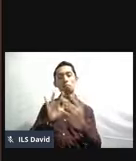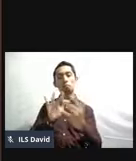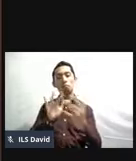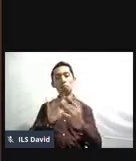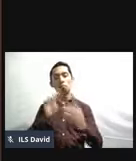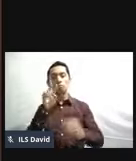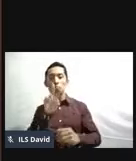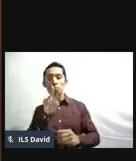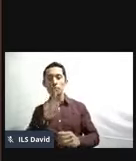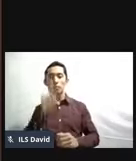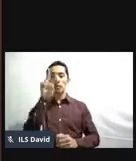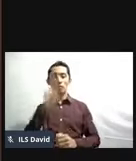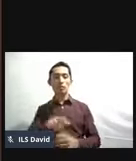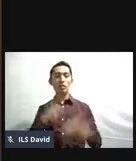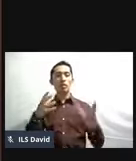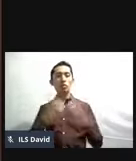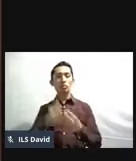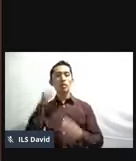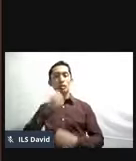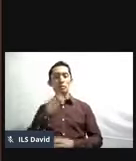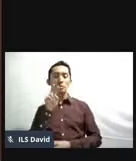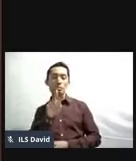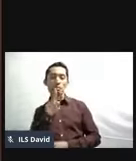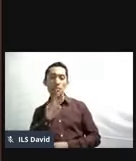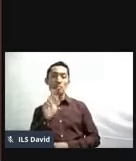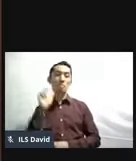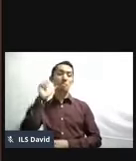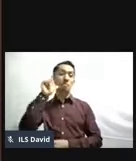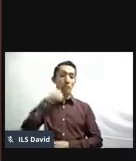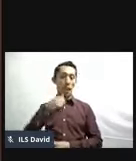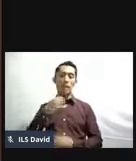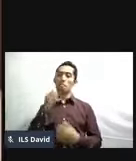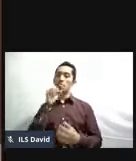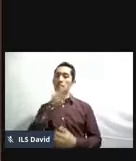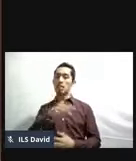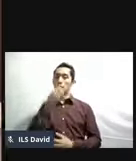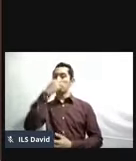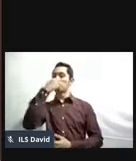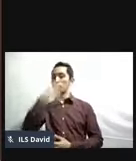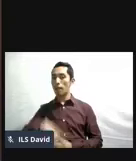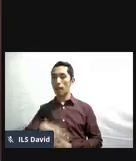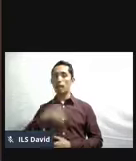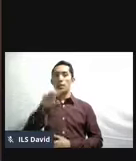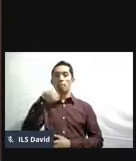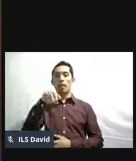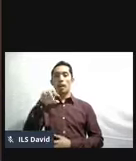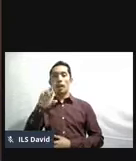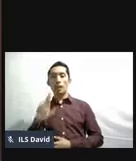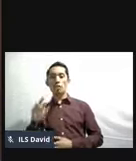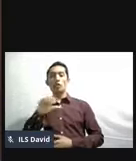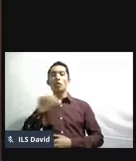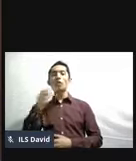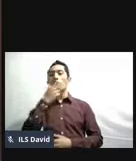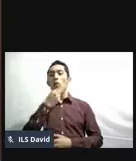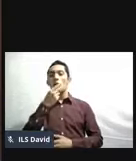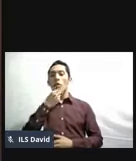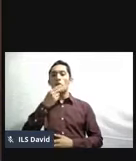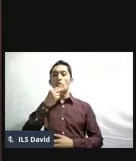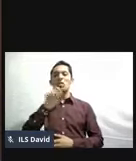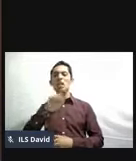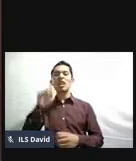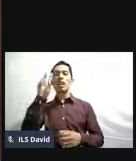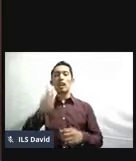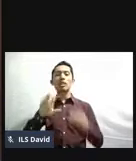por seguirnos. Mañana, bueno, va a estar de lujazo con el maestro Medardo Maza Dueñas hablándonos del hábito lector.